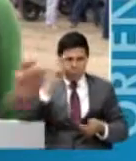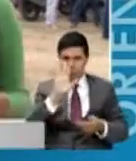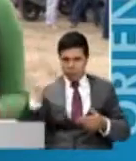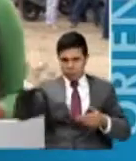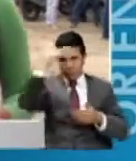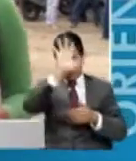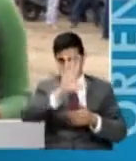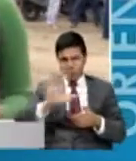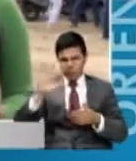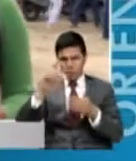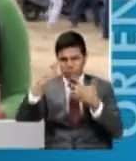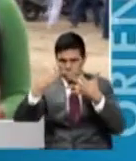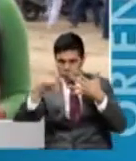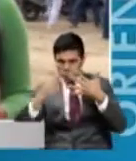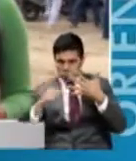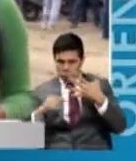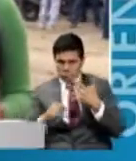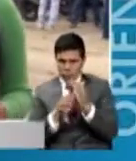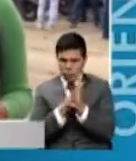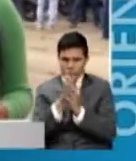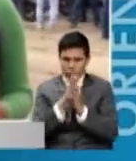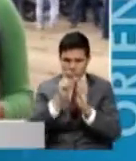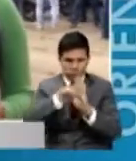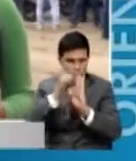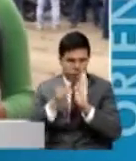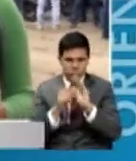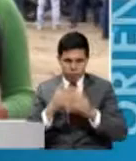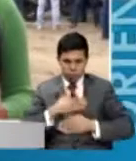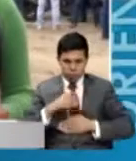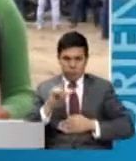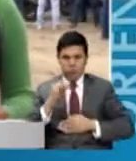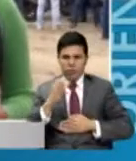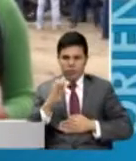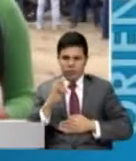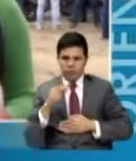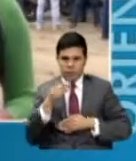Esta es toda la información por el momento. Con ustedes, Lizeth Barbosa, las imágenes de Neyser Velázquez.